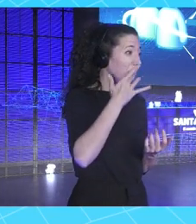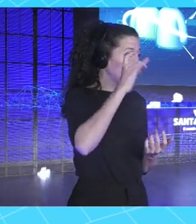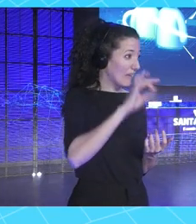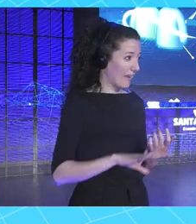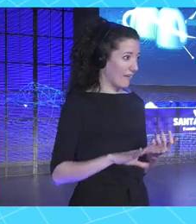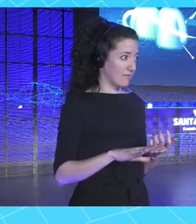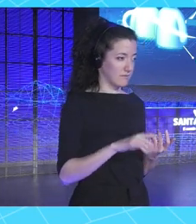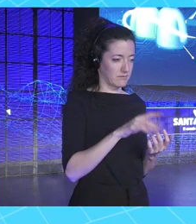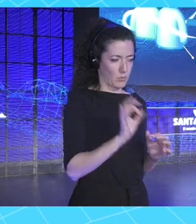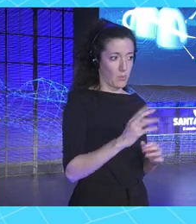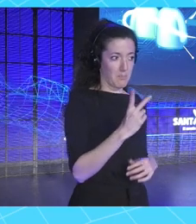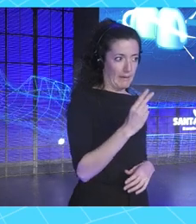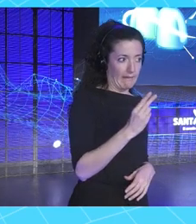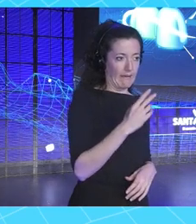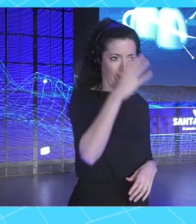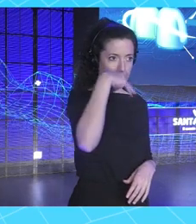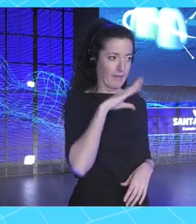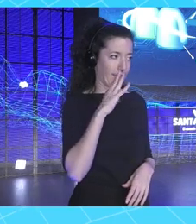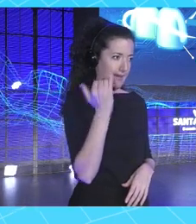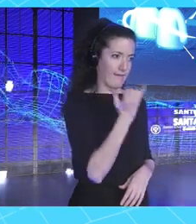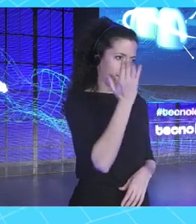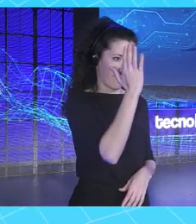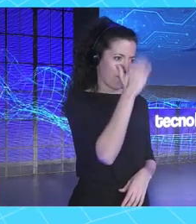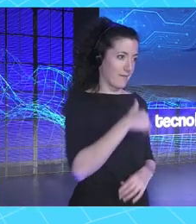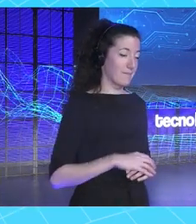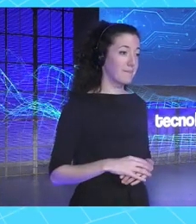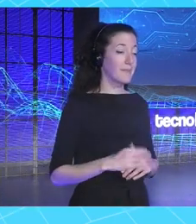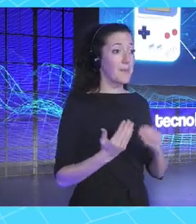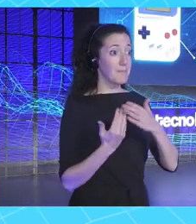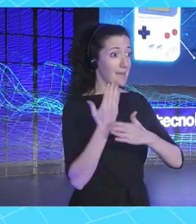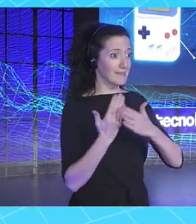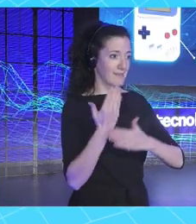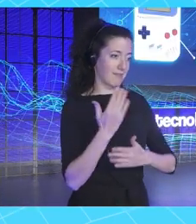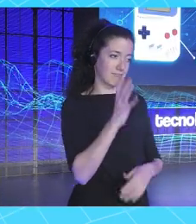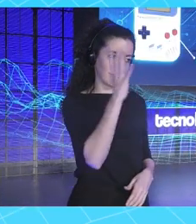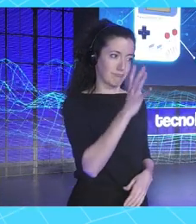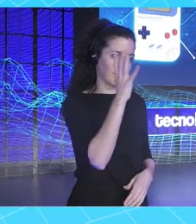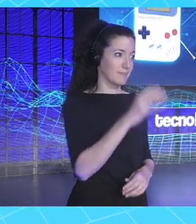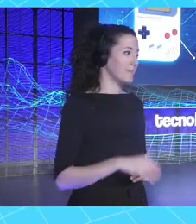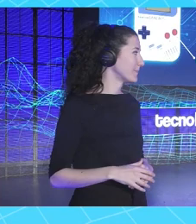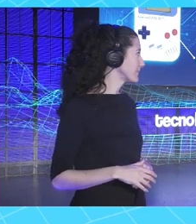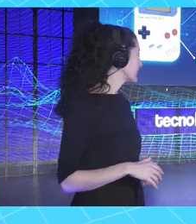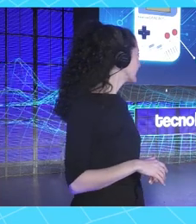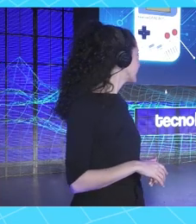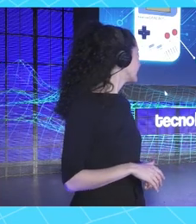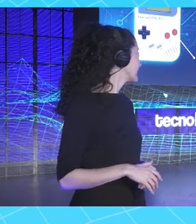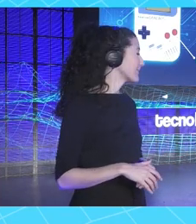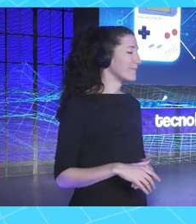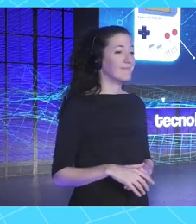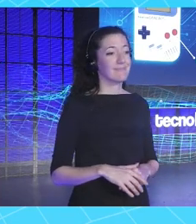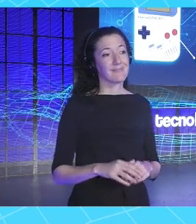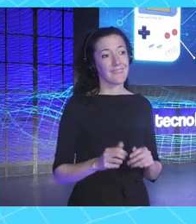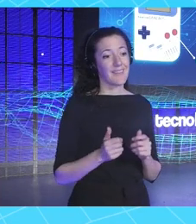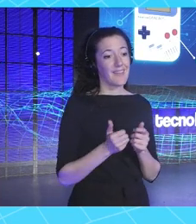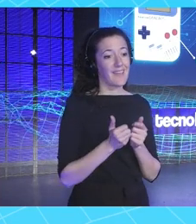seguro era una pasada el Messenger Game Boy la